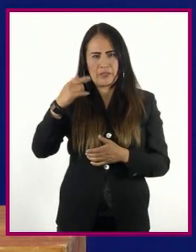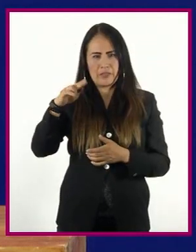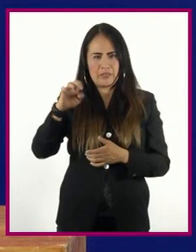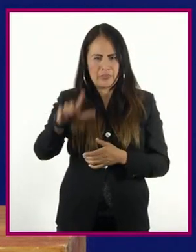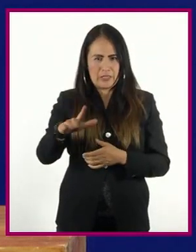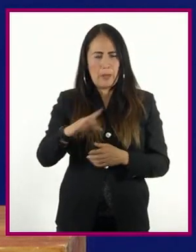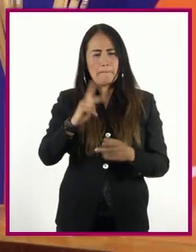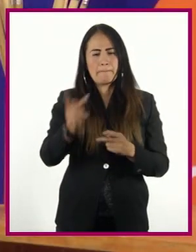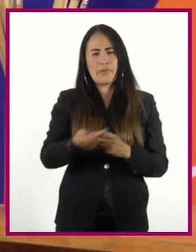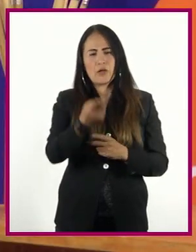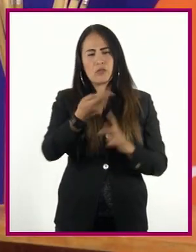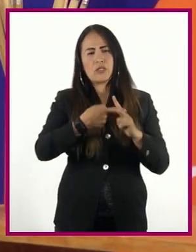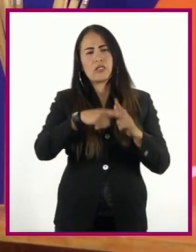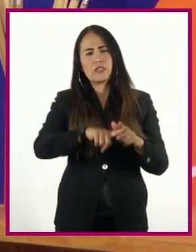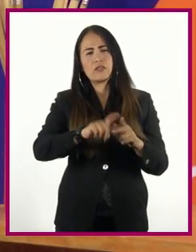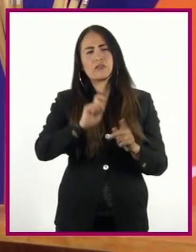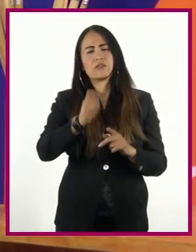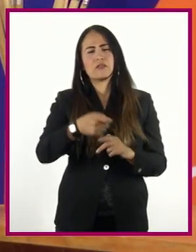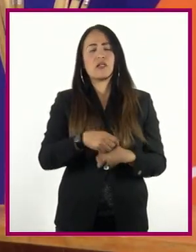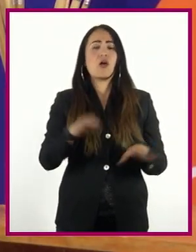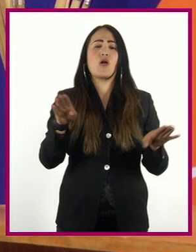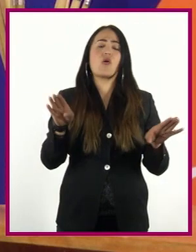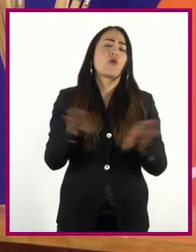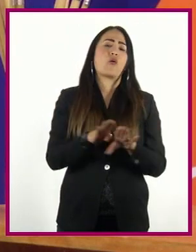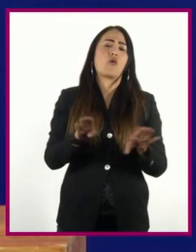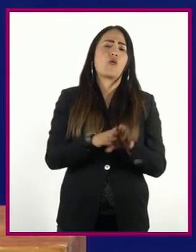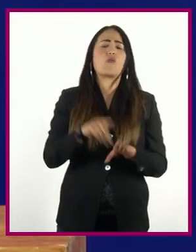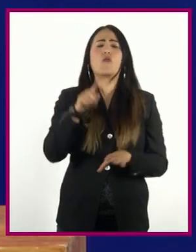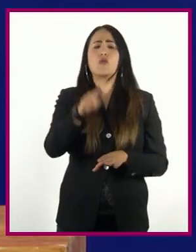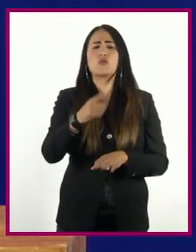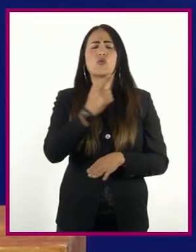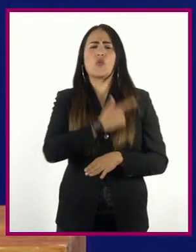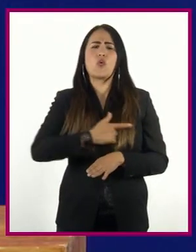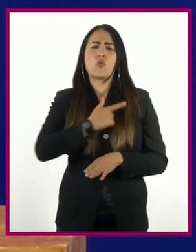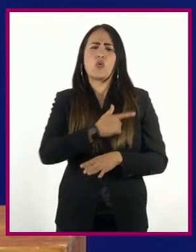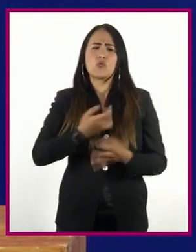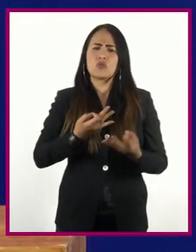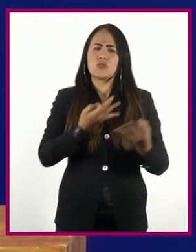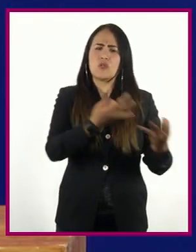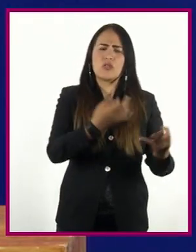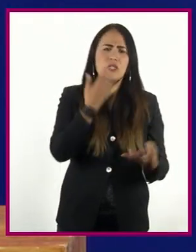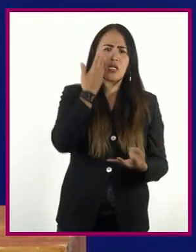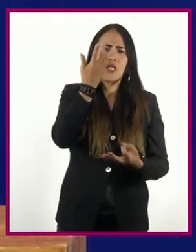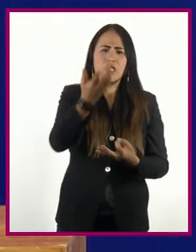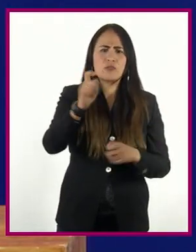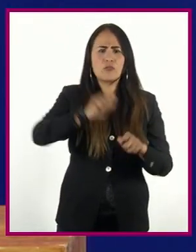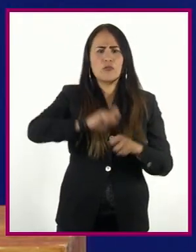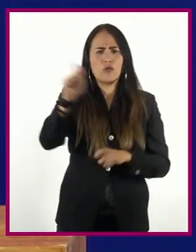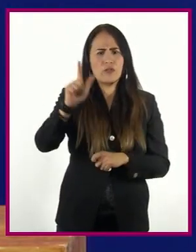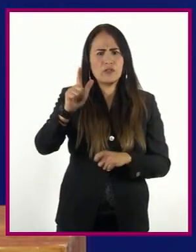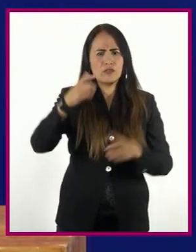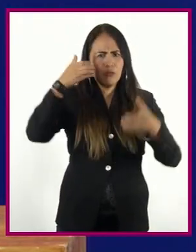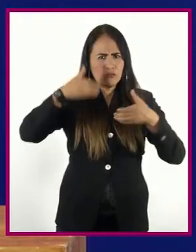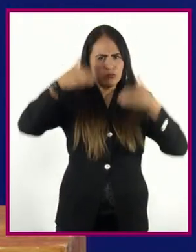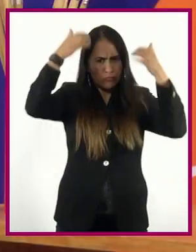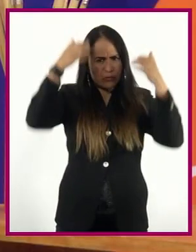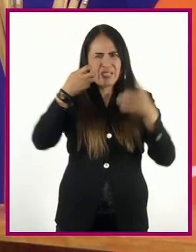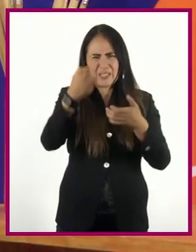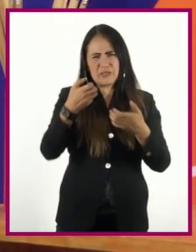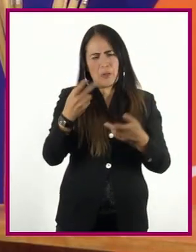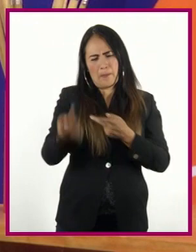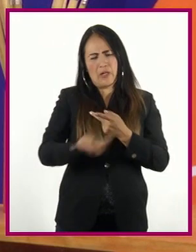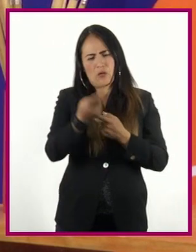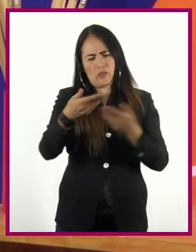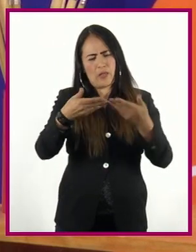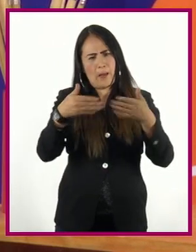pregunta inicial era: ¿cómo es que nace su interés por estudiar gastronomía? Esta es una pregunta abierta. Por